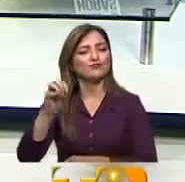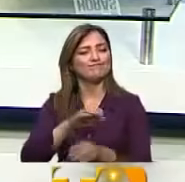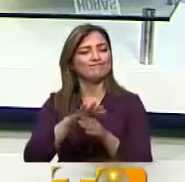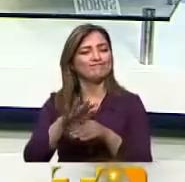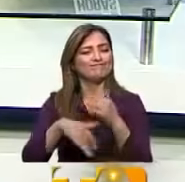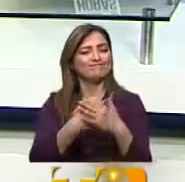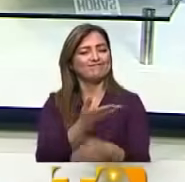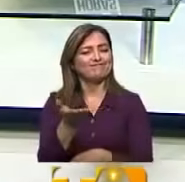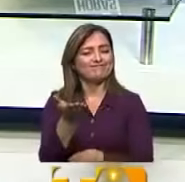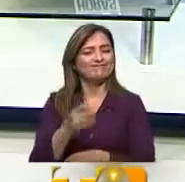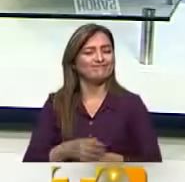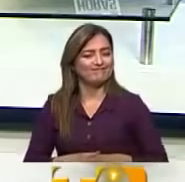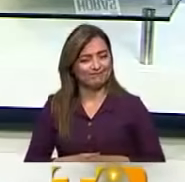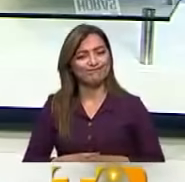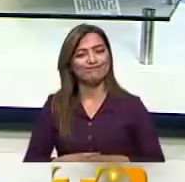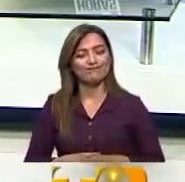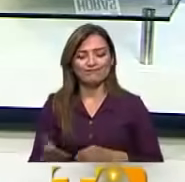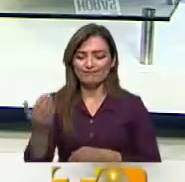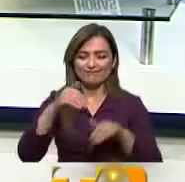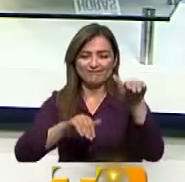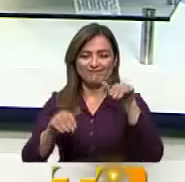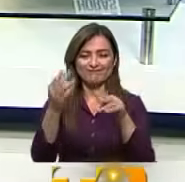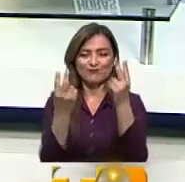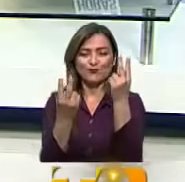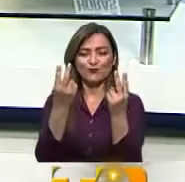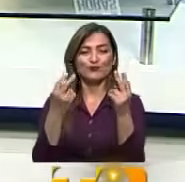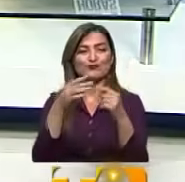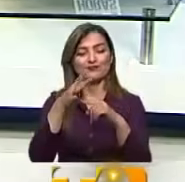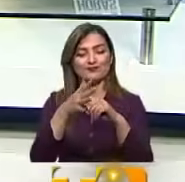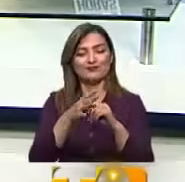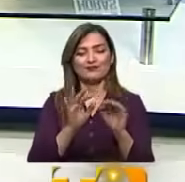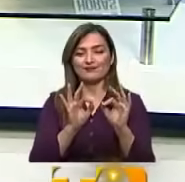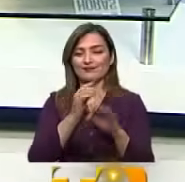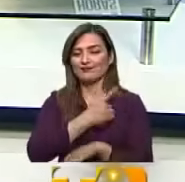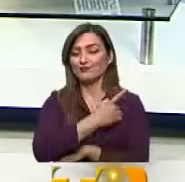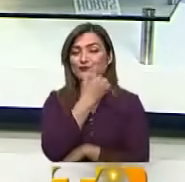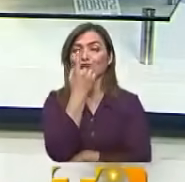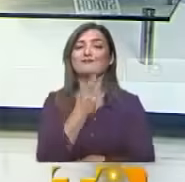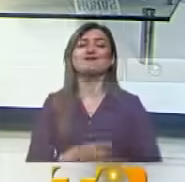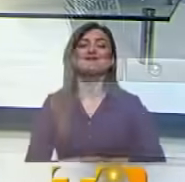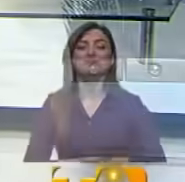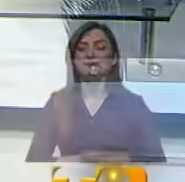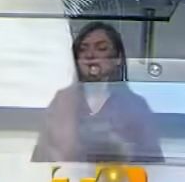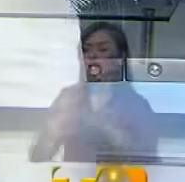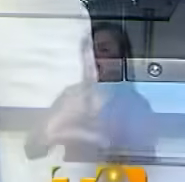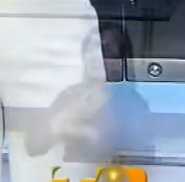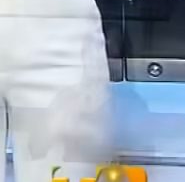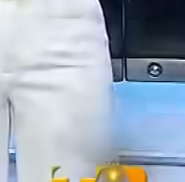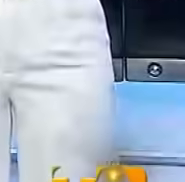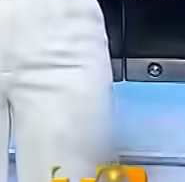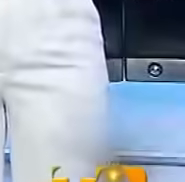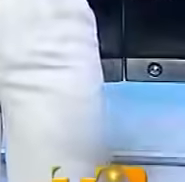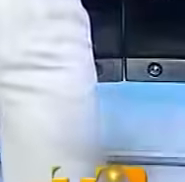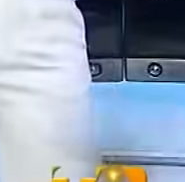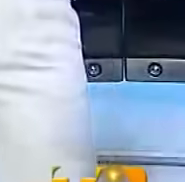hecha entonces a ustedes también, compañeras, para que vengan acá y visiten esta feria. Que tengan un excelente día. Un excelente día. Ya lo han dicho